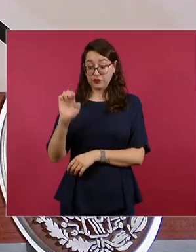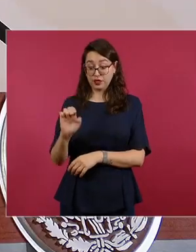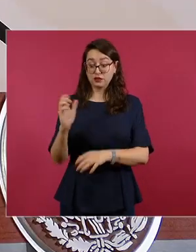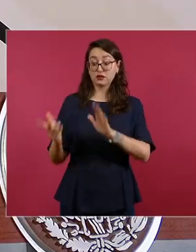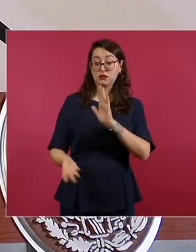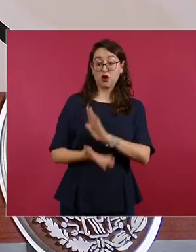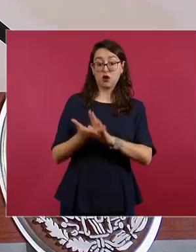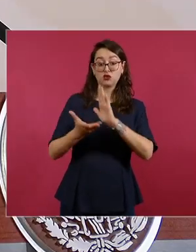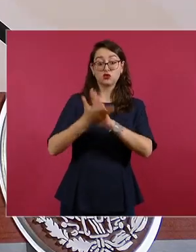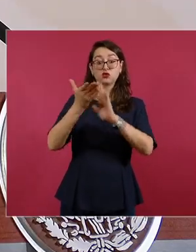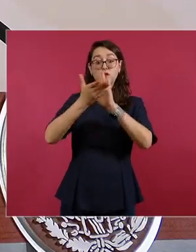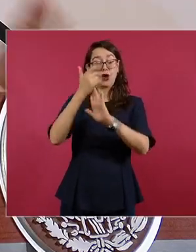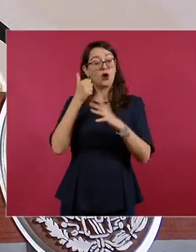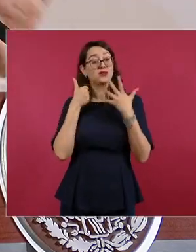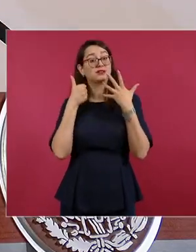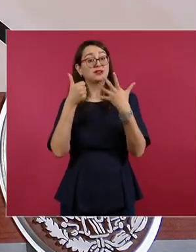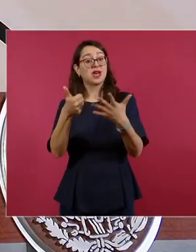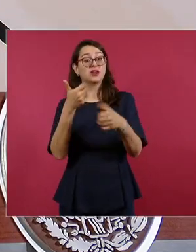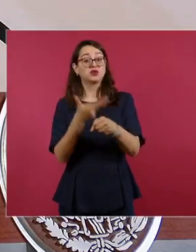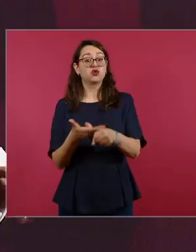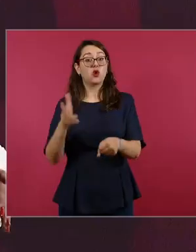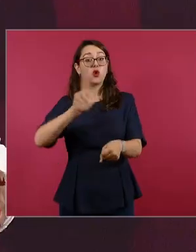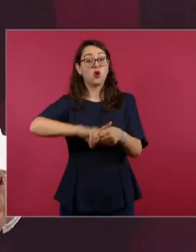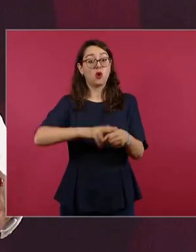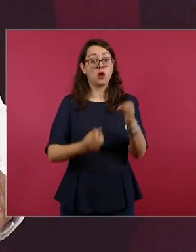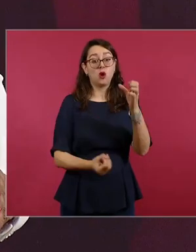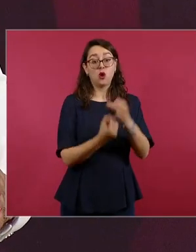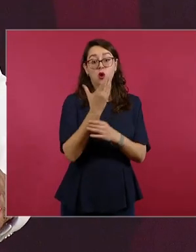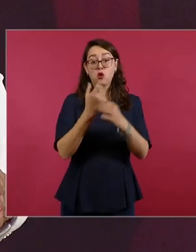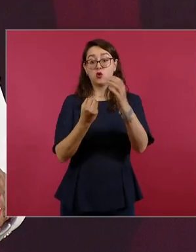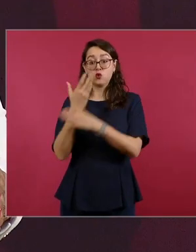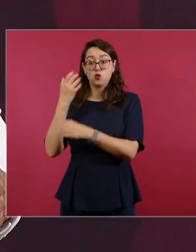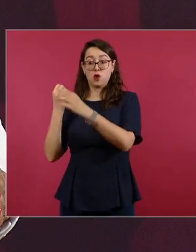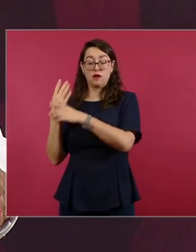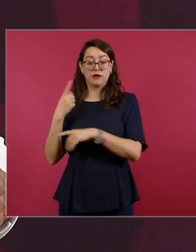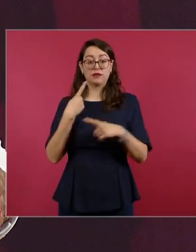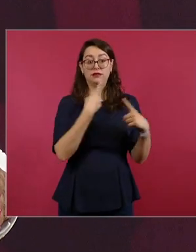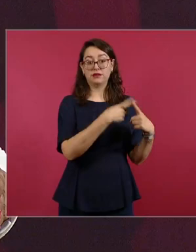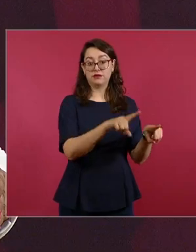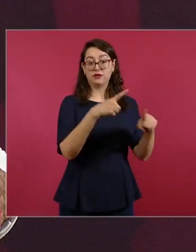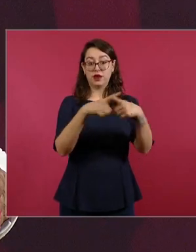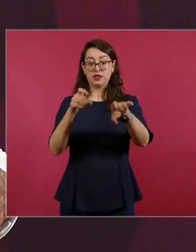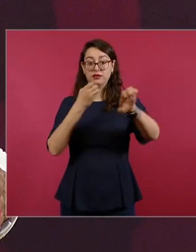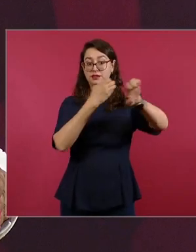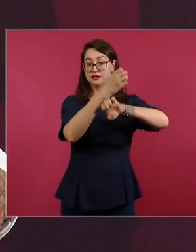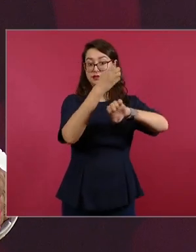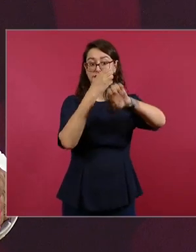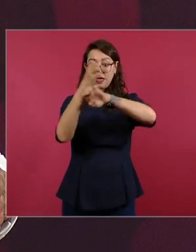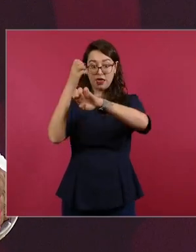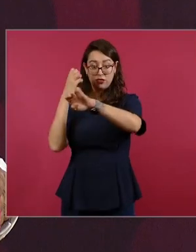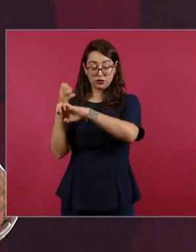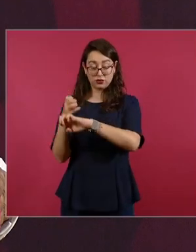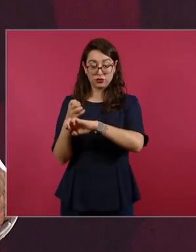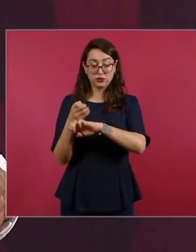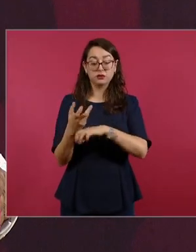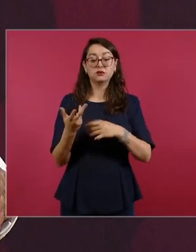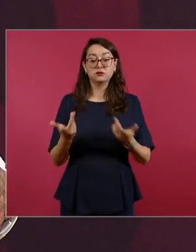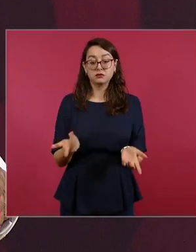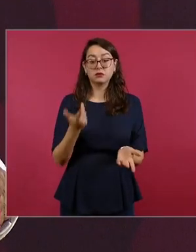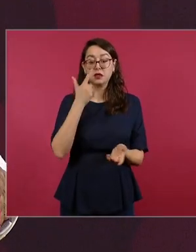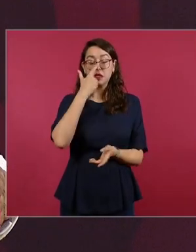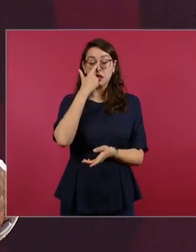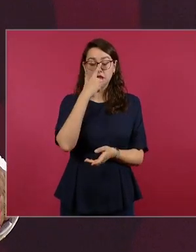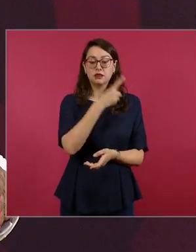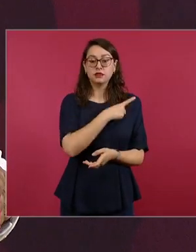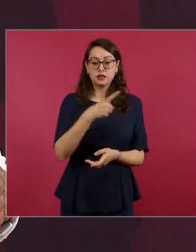hospitales en diferentes ciudades del país y pues tenemos que